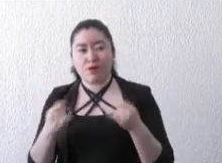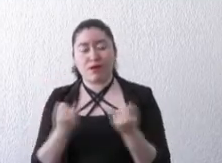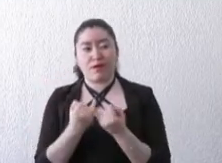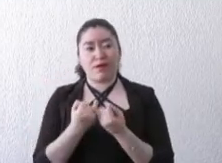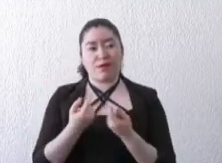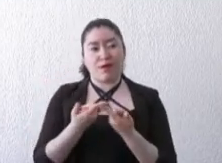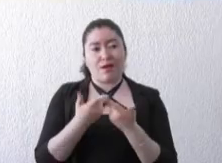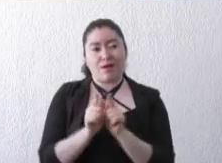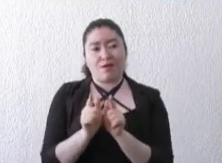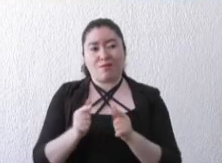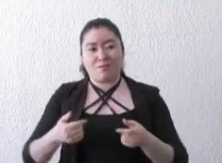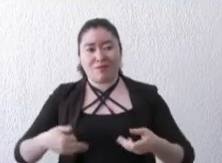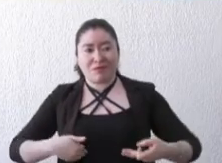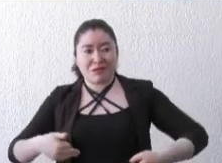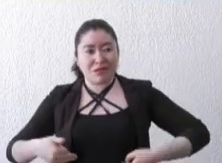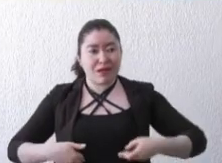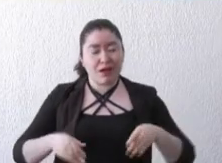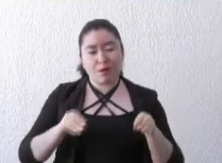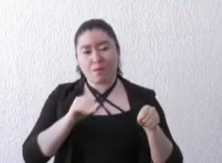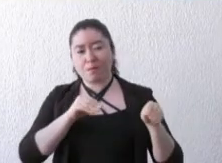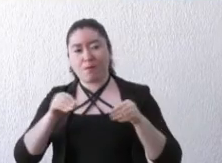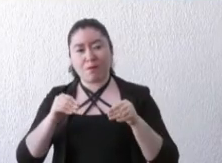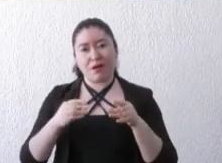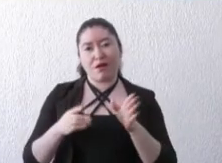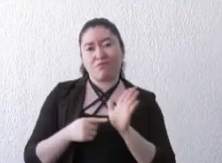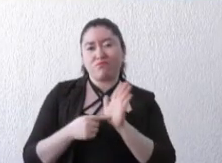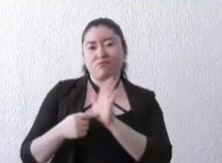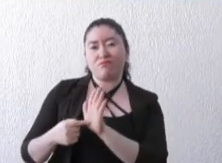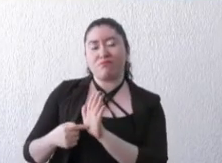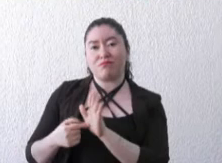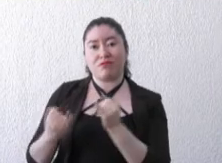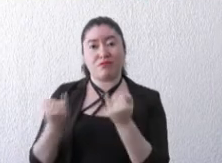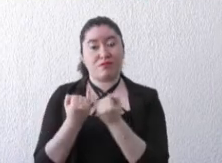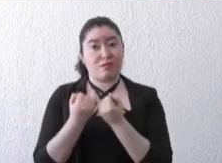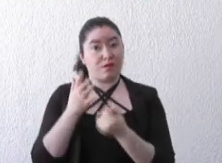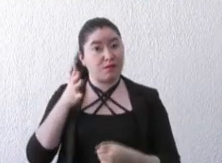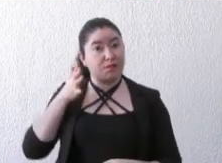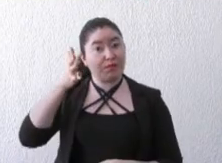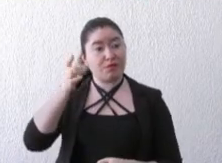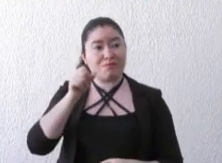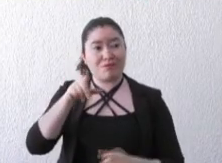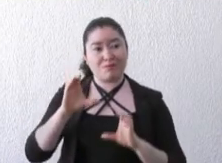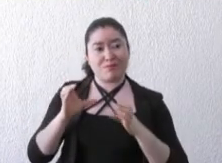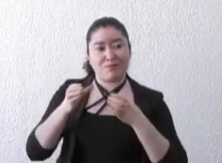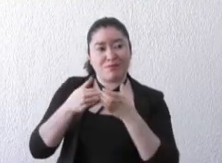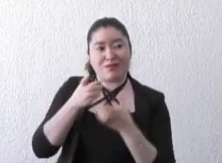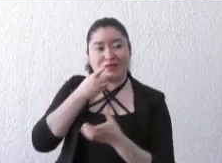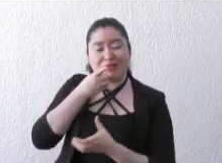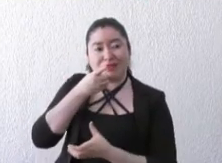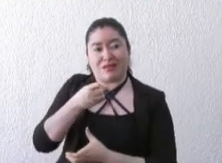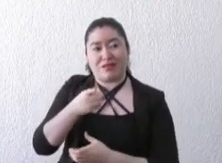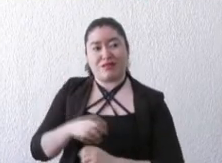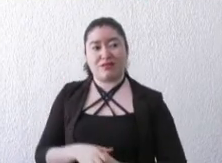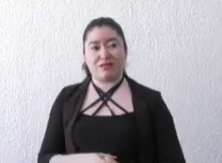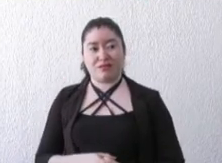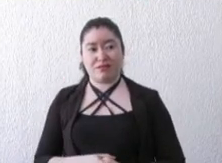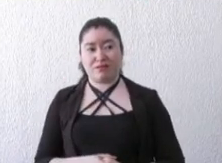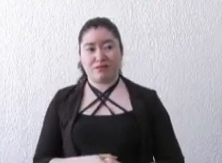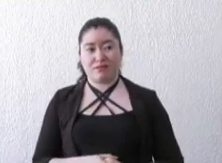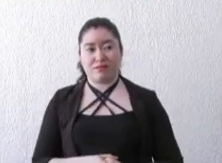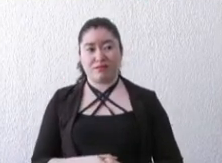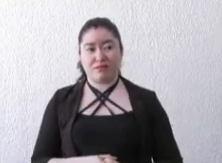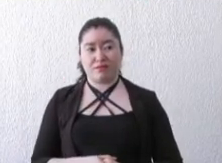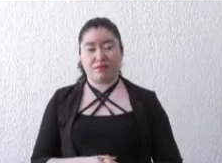de teatro y eventualmente seguramente por las comunidades, como ya lo describió el alcalde, que no solamente son